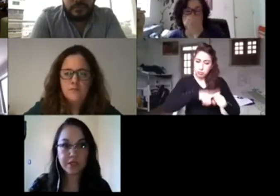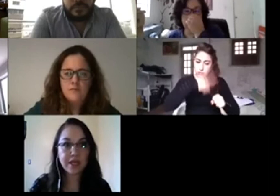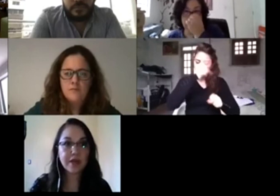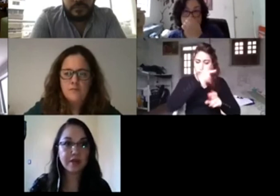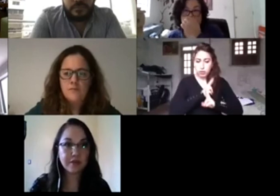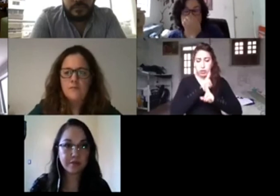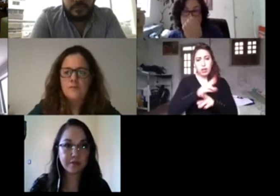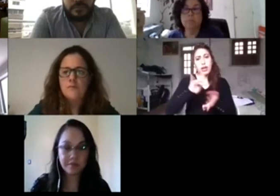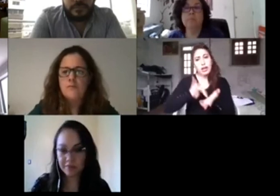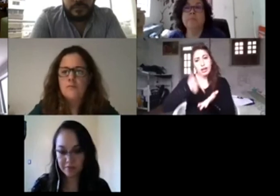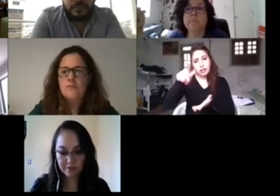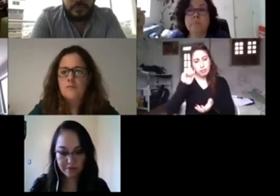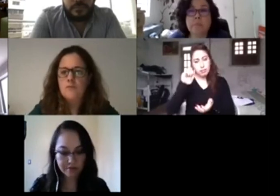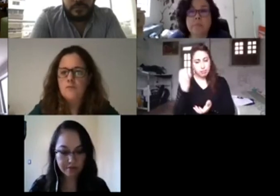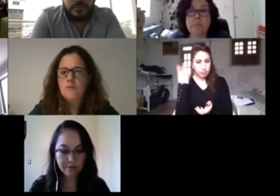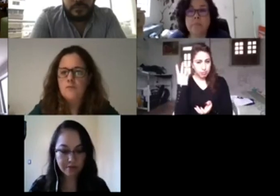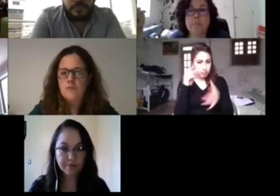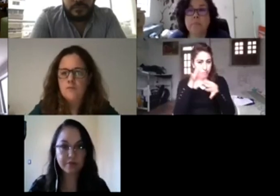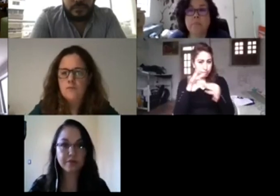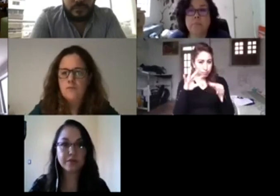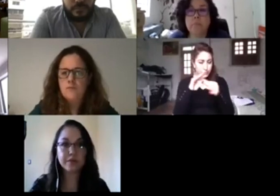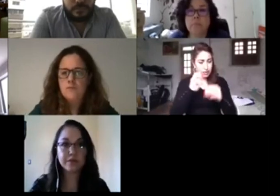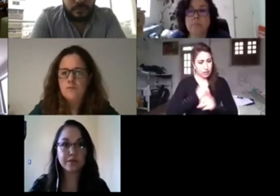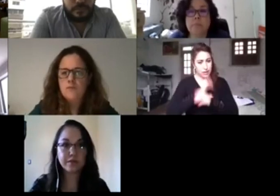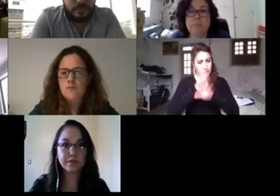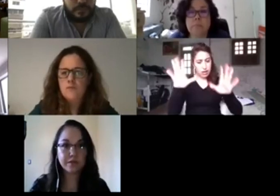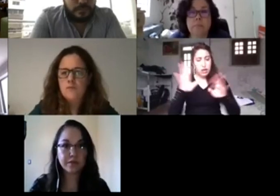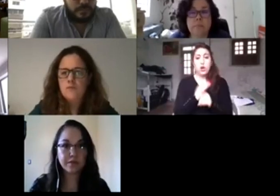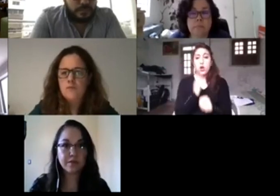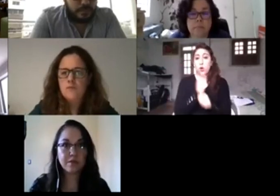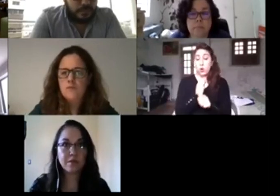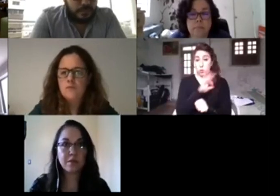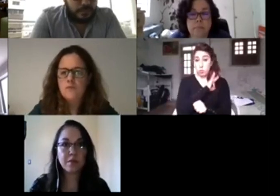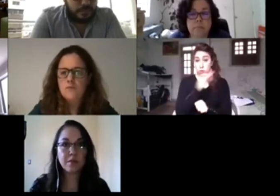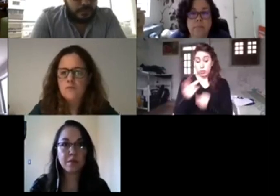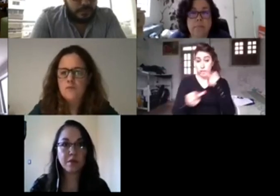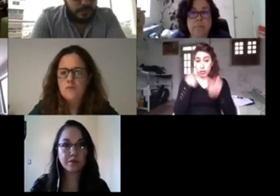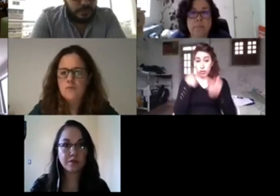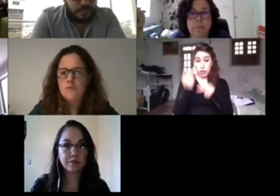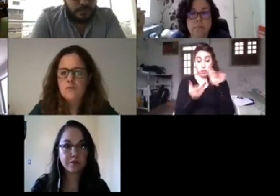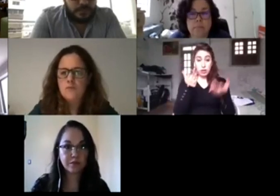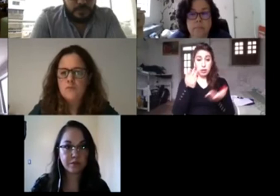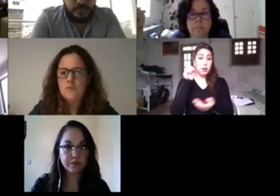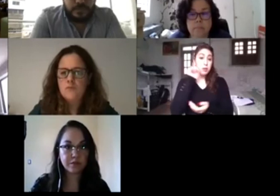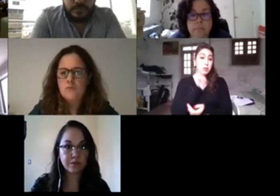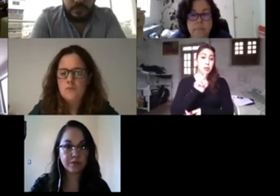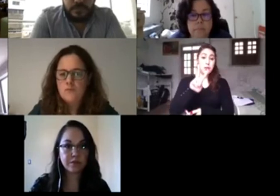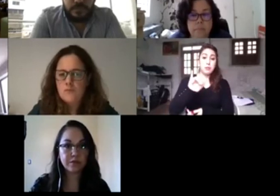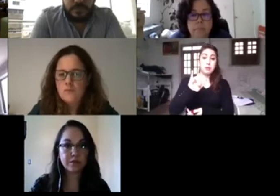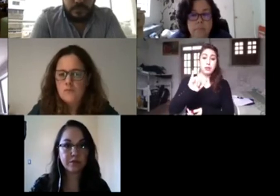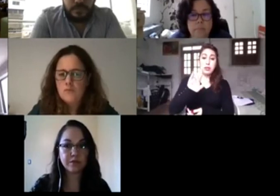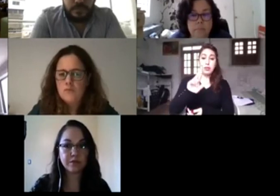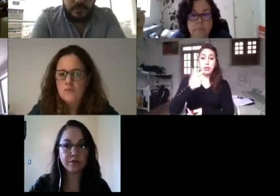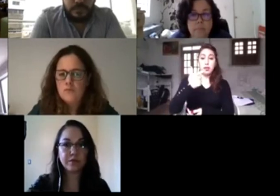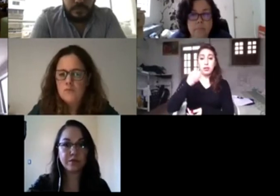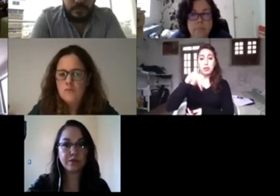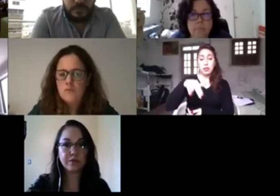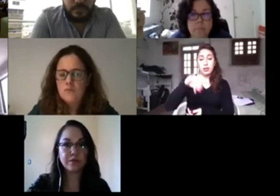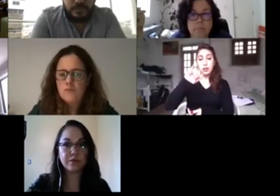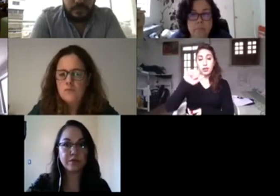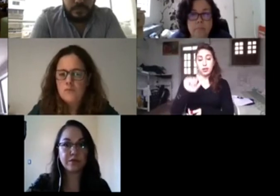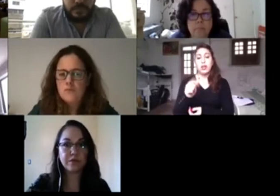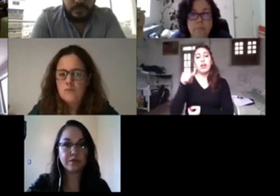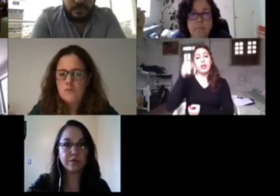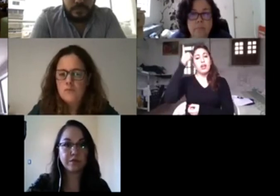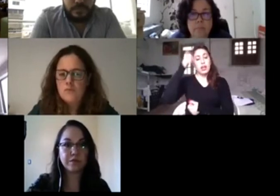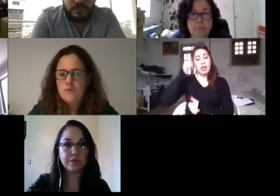intervención. Y ahora cedo el uso de la palabra a Virginia González Ramírez, titular de vinculación institucional